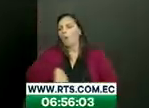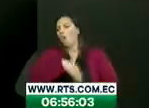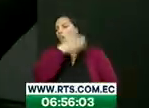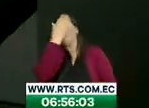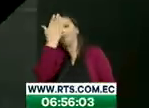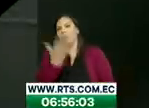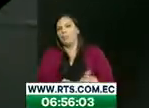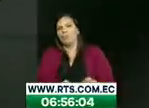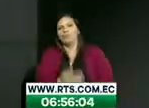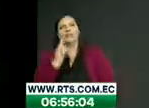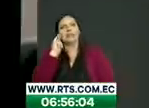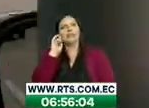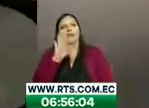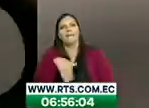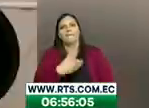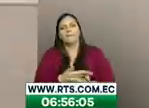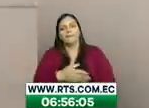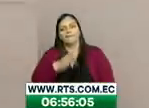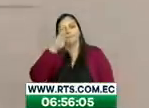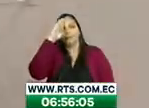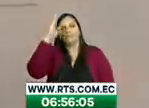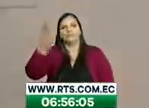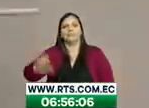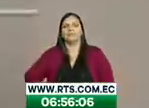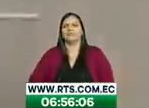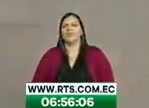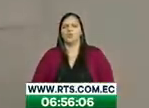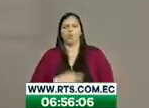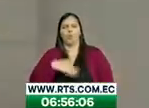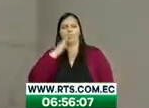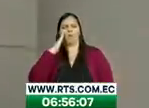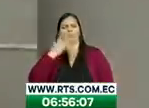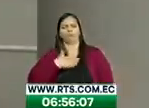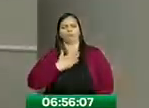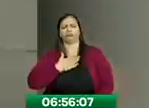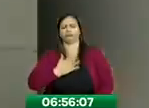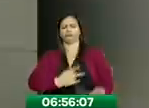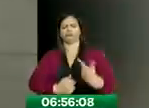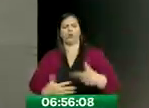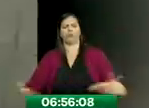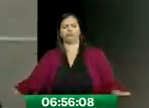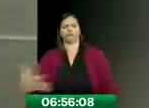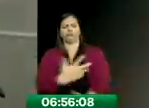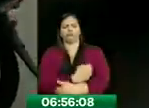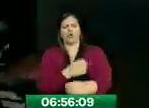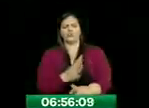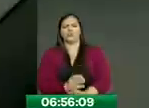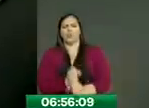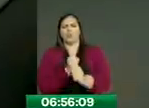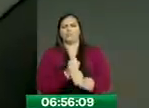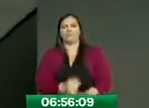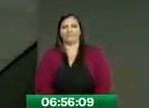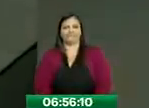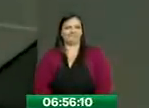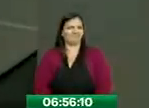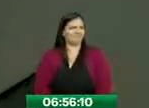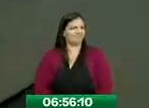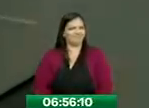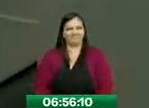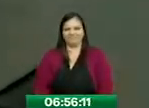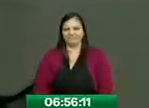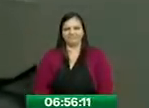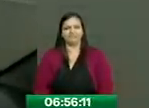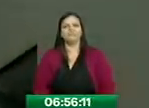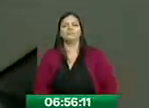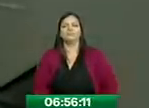medio, ¿no? Dicen, ah, no es que está bien cogida. No, es que va a estar bien cogida. Cualquier cosa puede pasar, cualquier cosa puede suceder. En esta oportunidad podemos